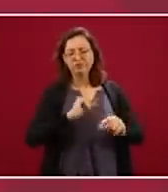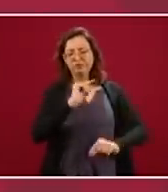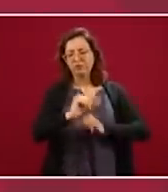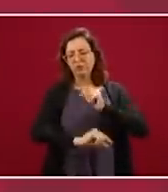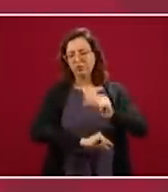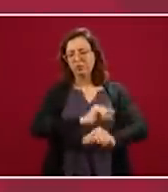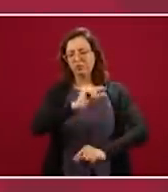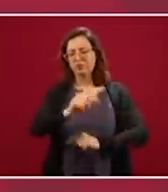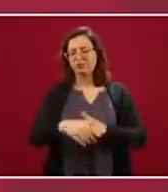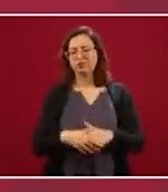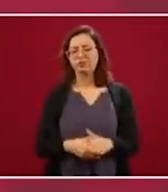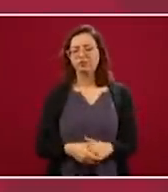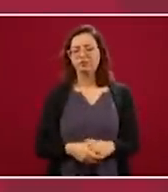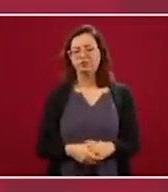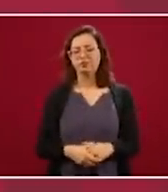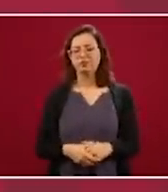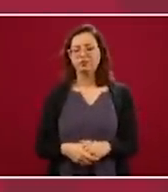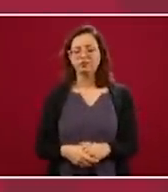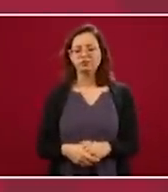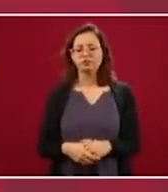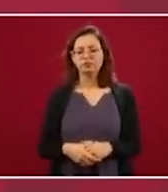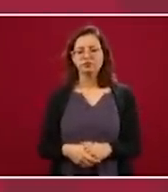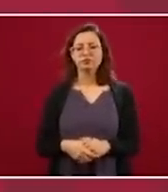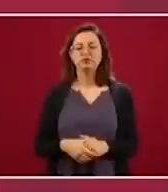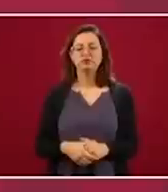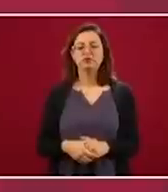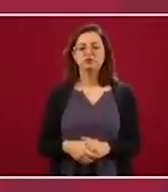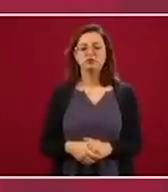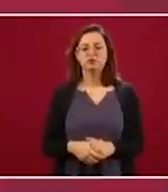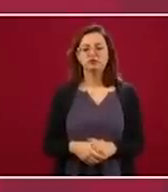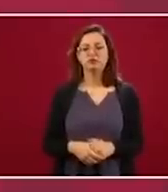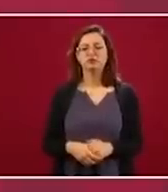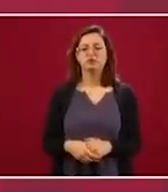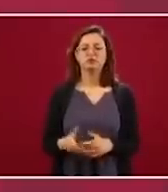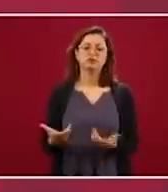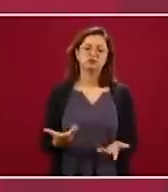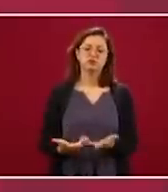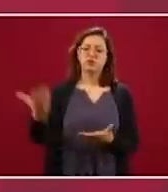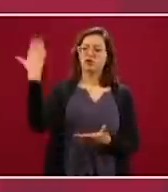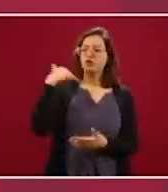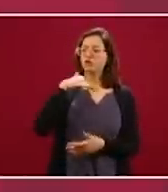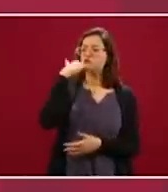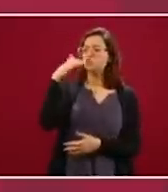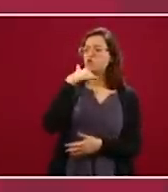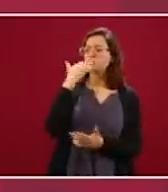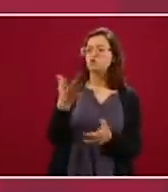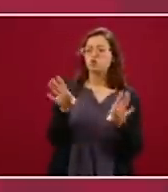¿Cómo se expresaba pues la corrupción o cómo se llevaba a cabo?